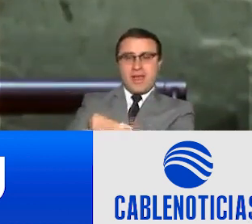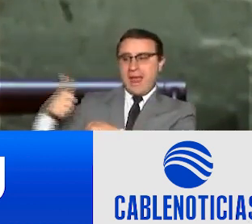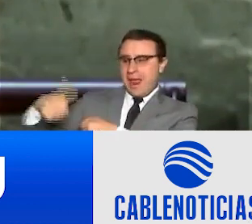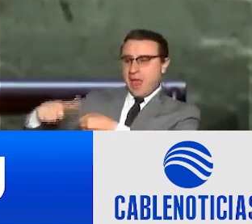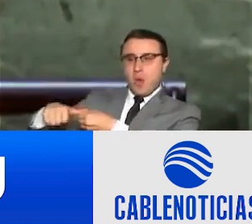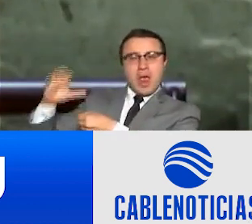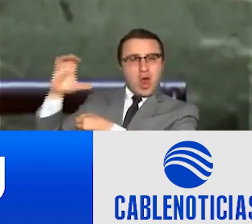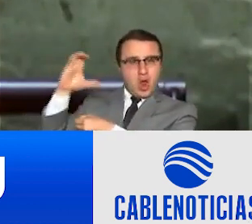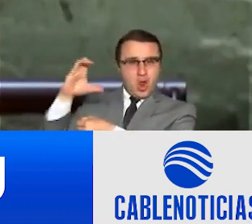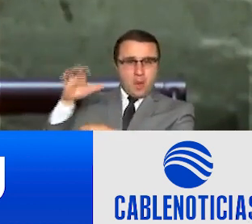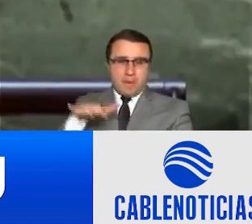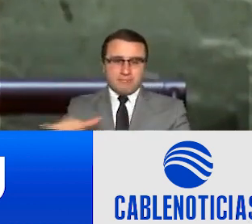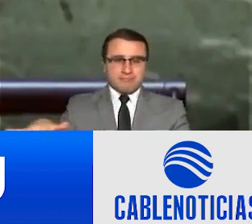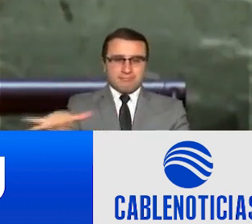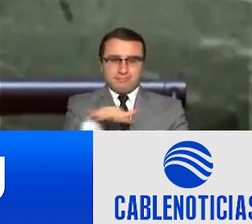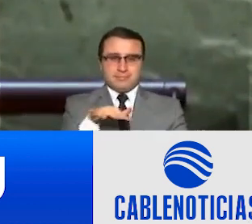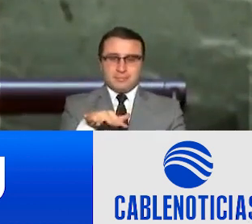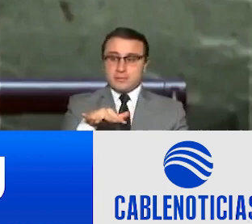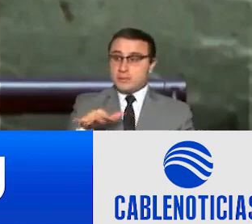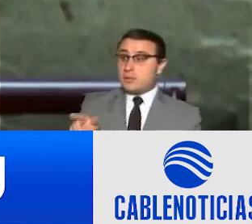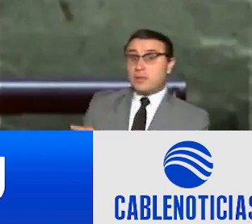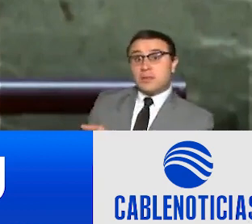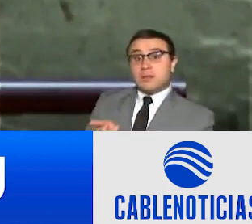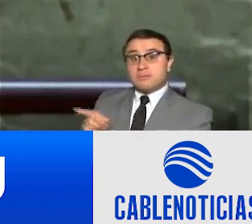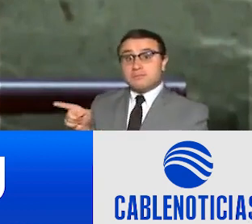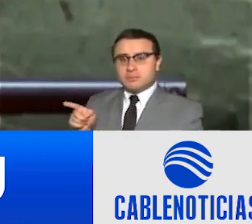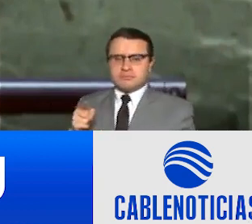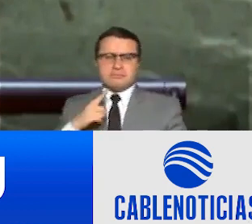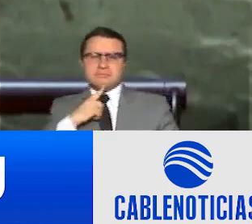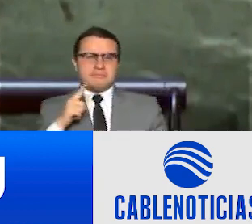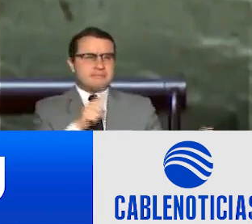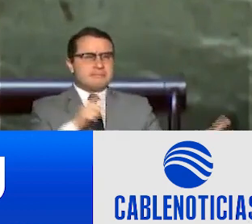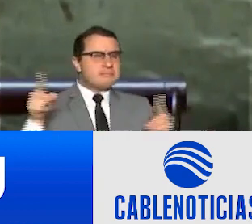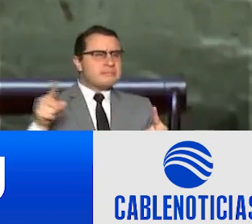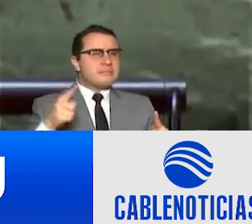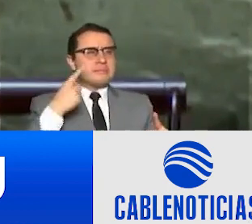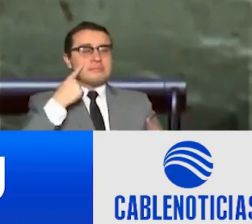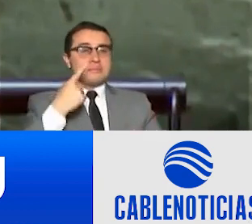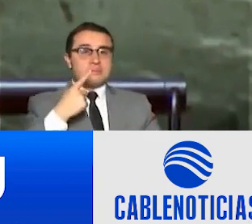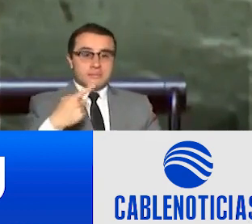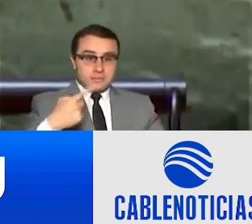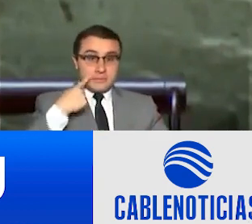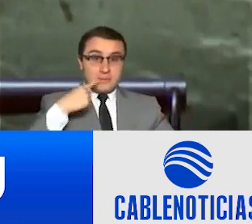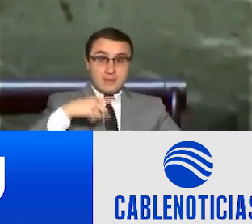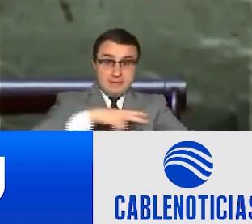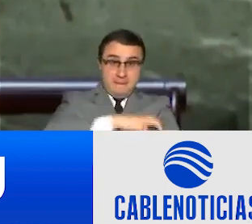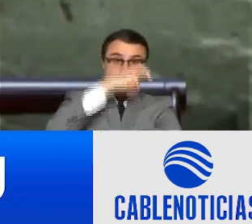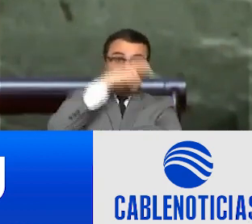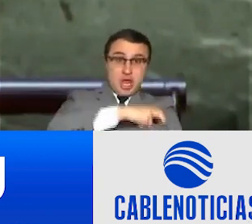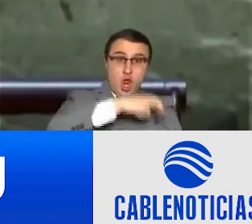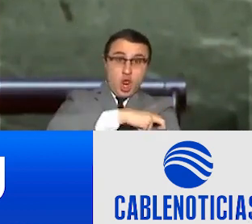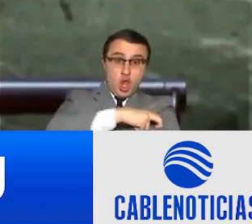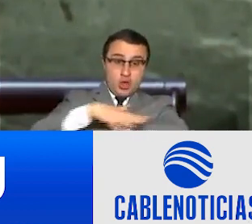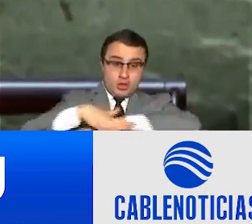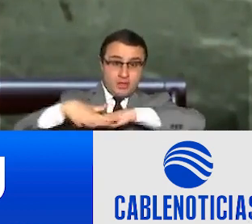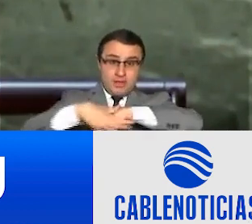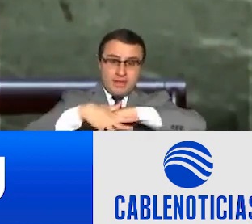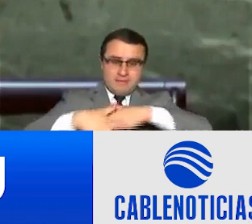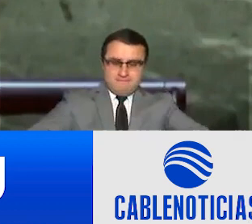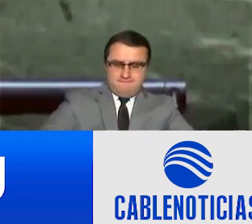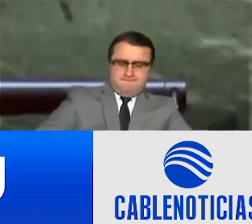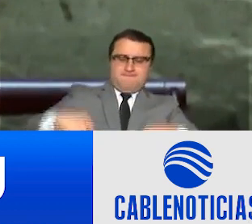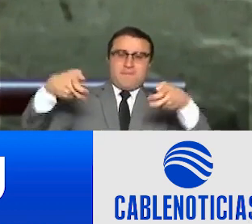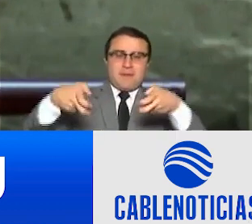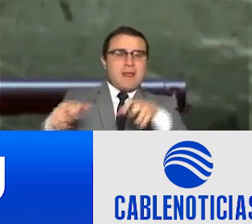Colombia, que si se sacaba de la tierra el petróleo, era como sacarle